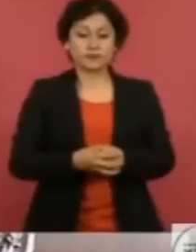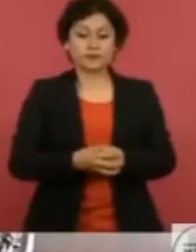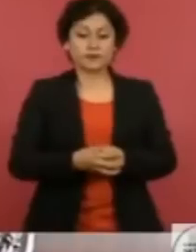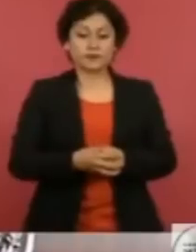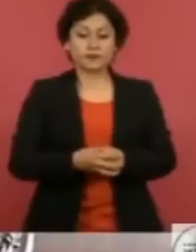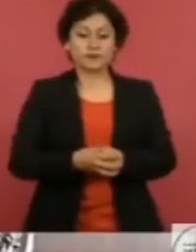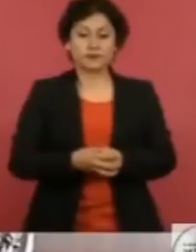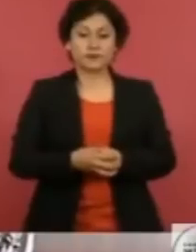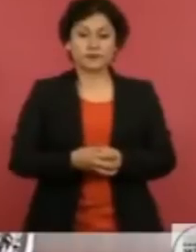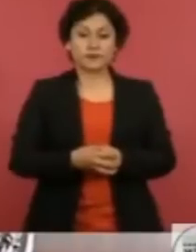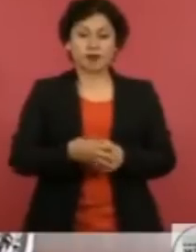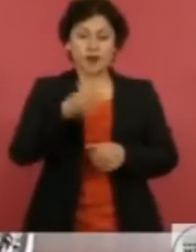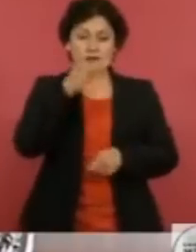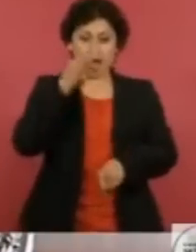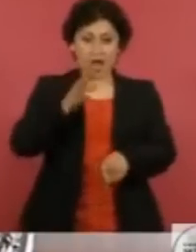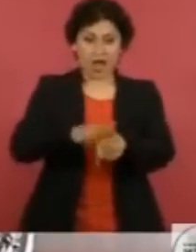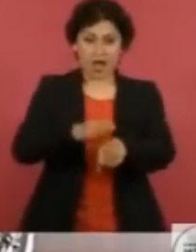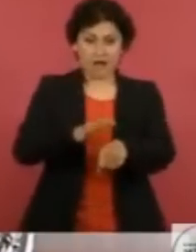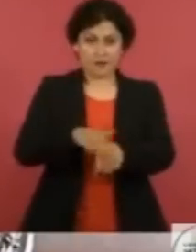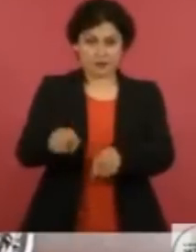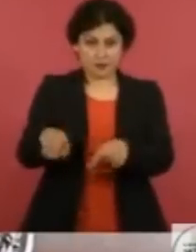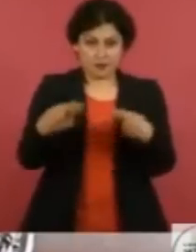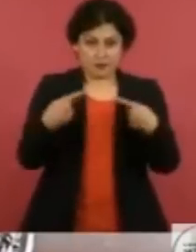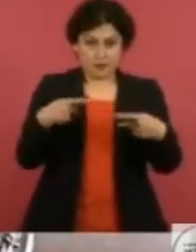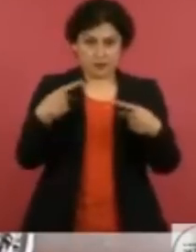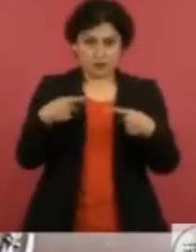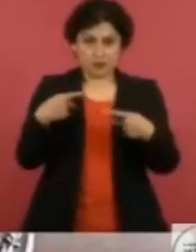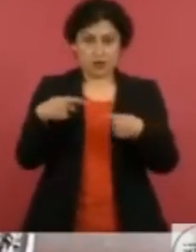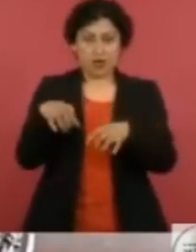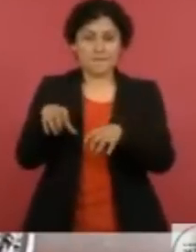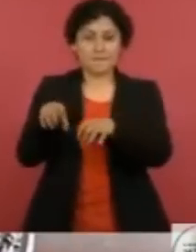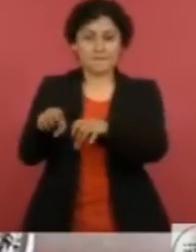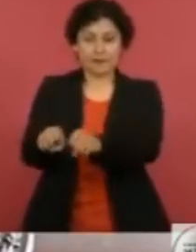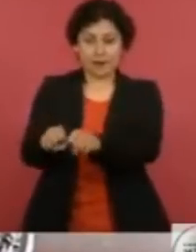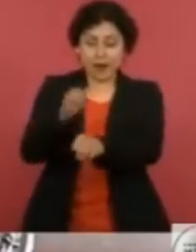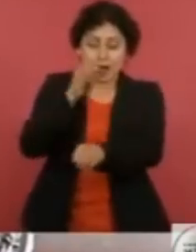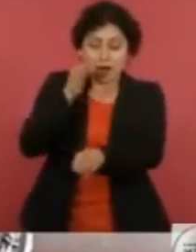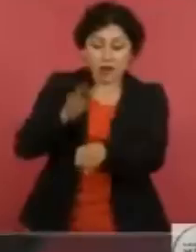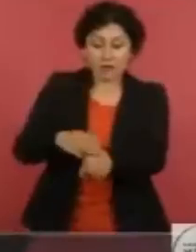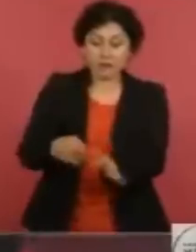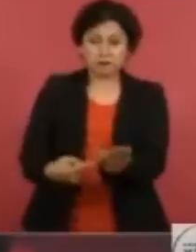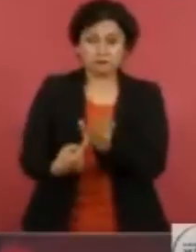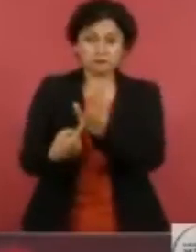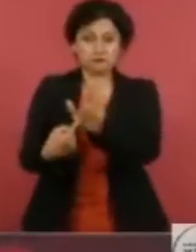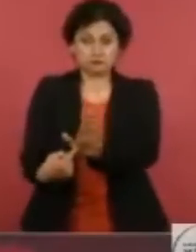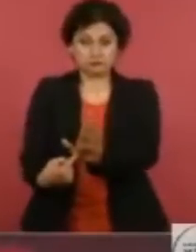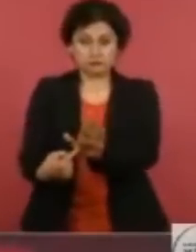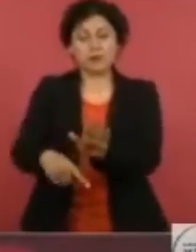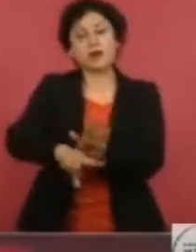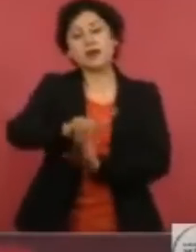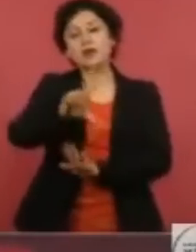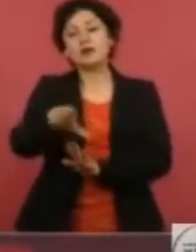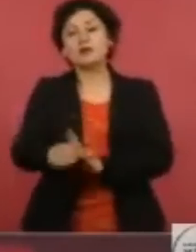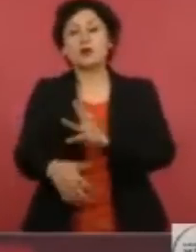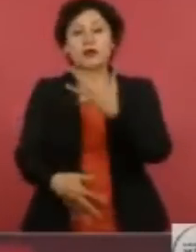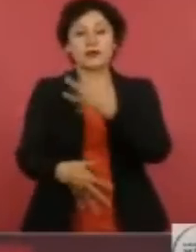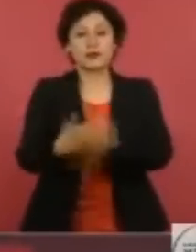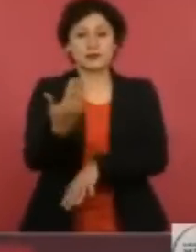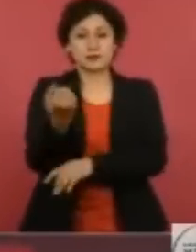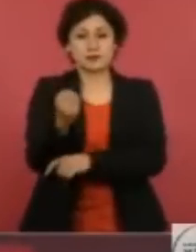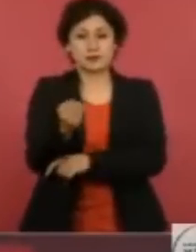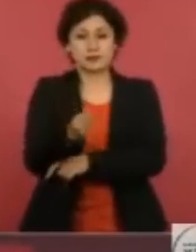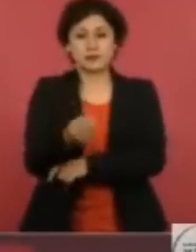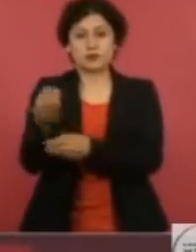el detenido y el 15 se lleva a cabo la